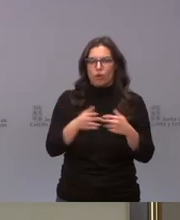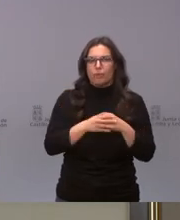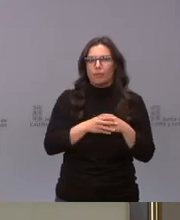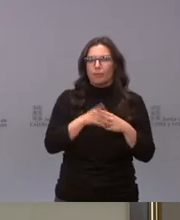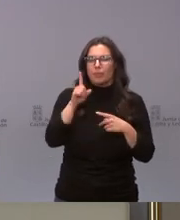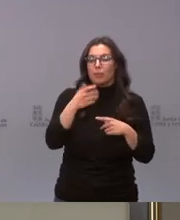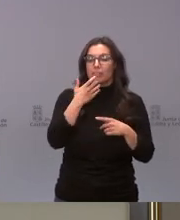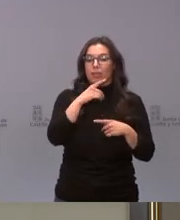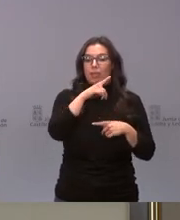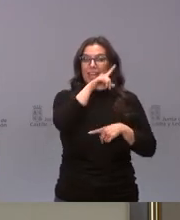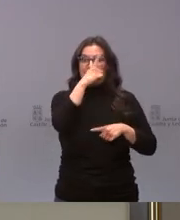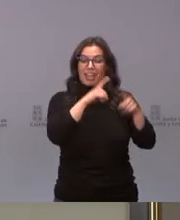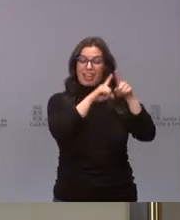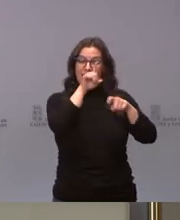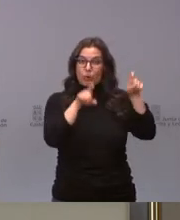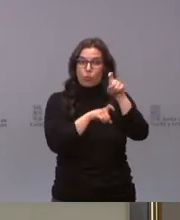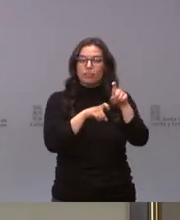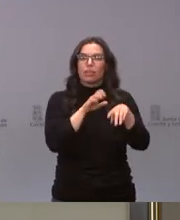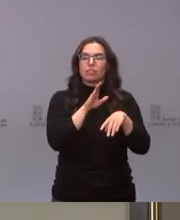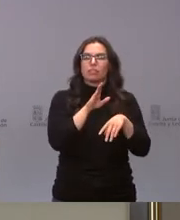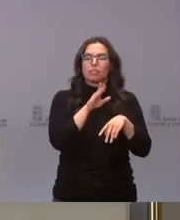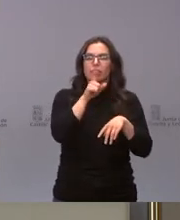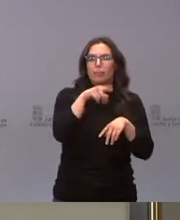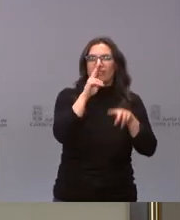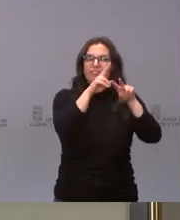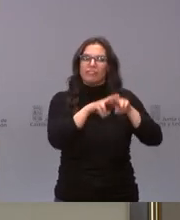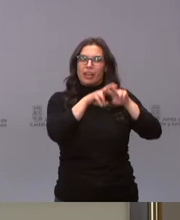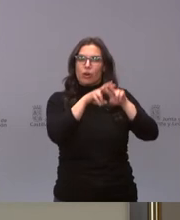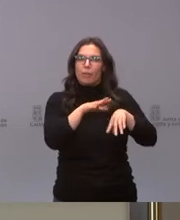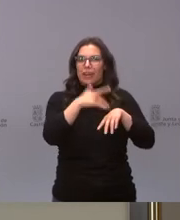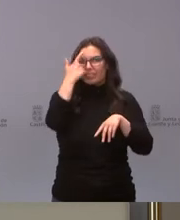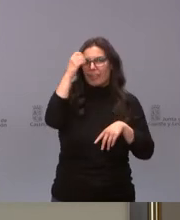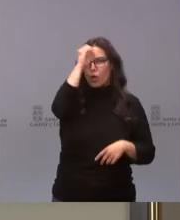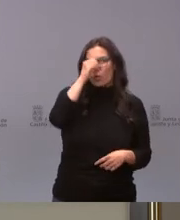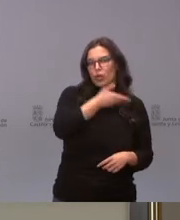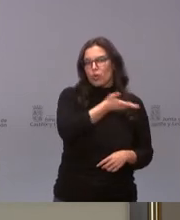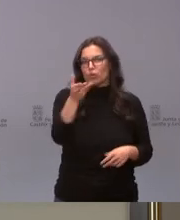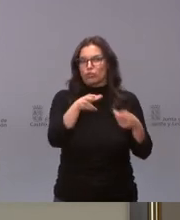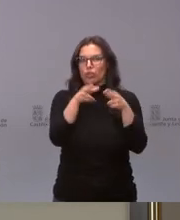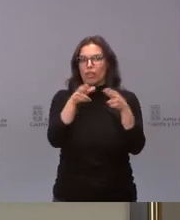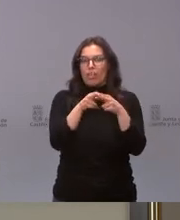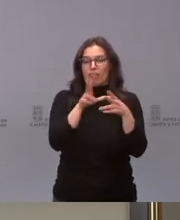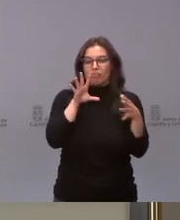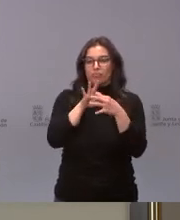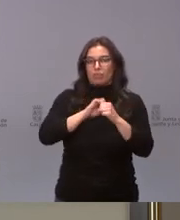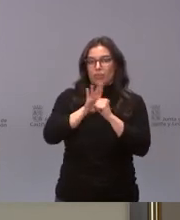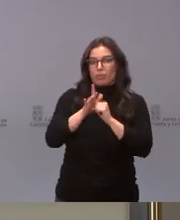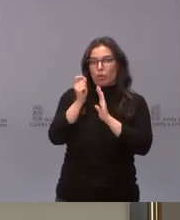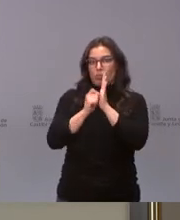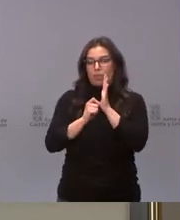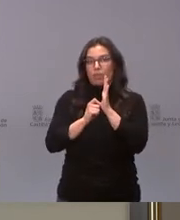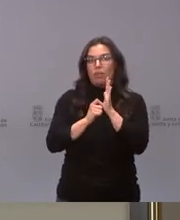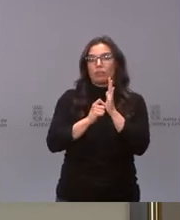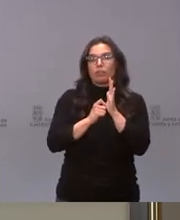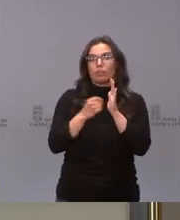estas encuestas para un mejor conocimiento de la reacción de la población ante la pandemia, y cómo justifica eso que se cruce con el recuerdo de voto en